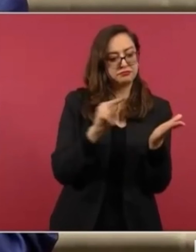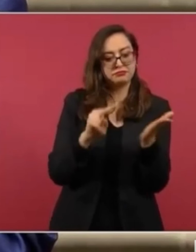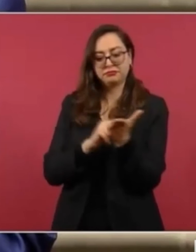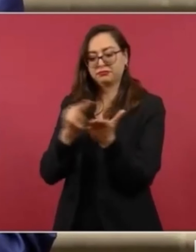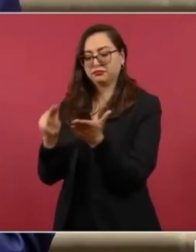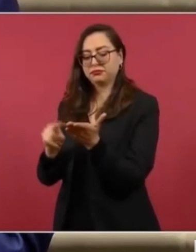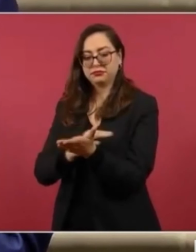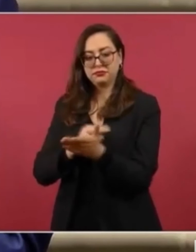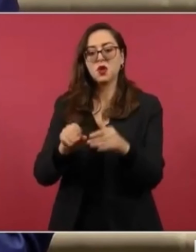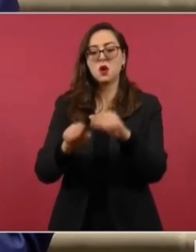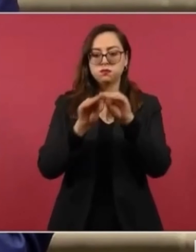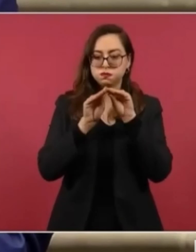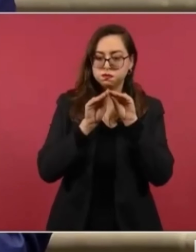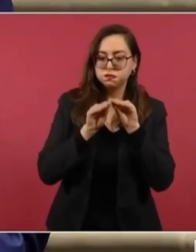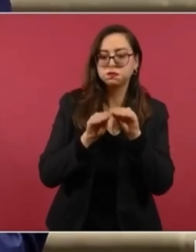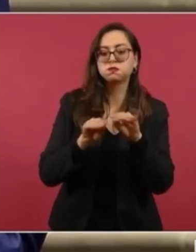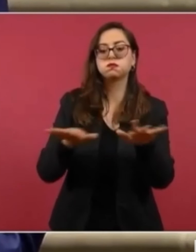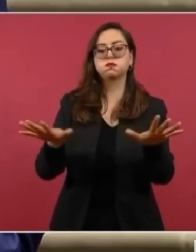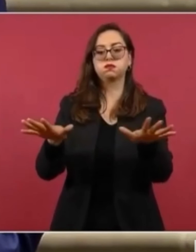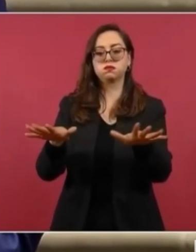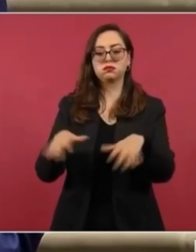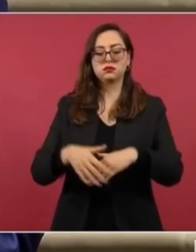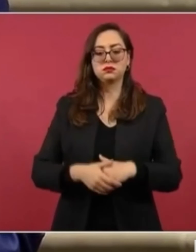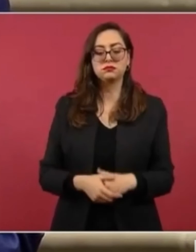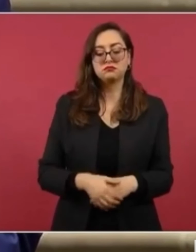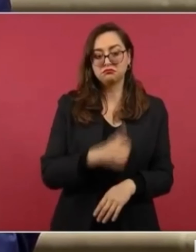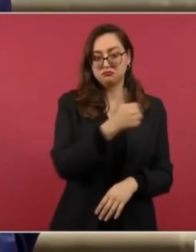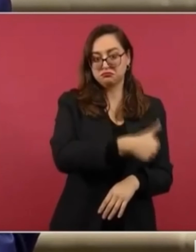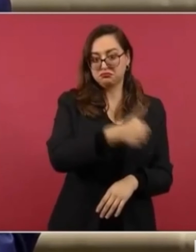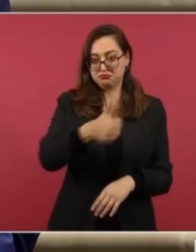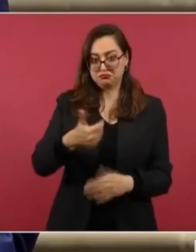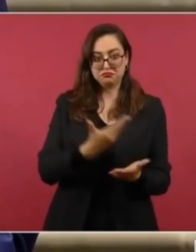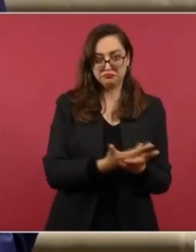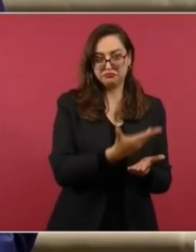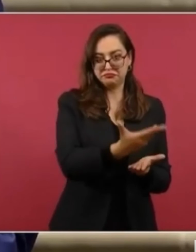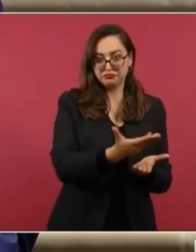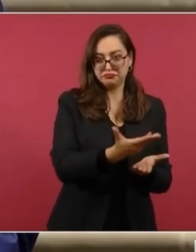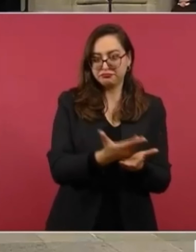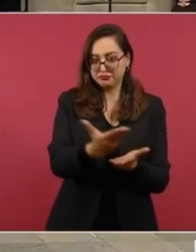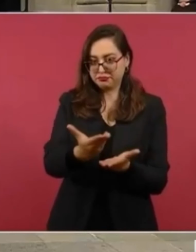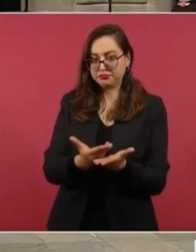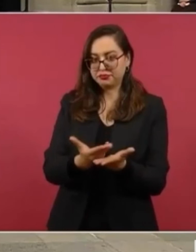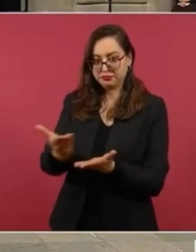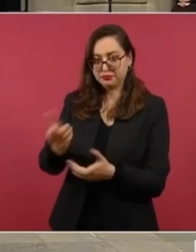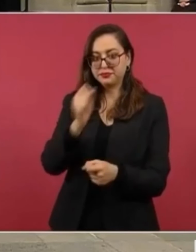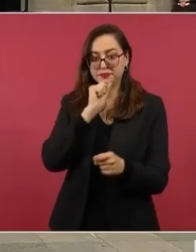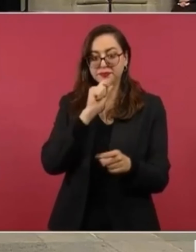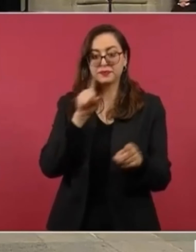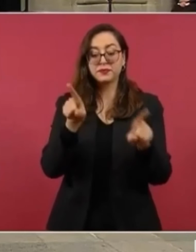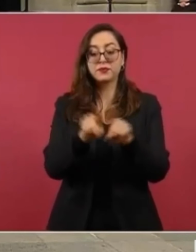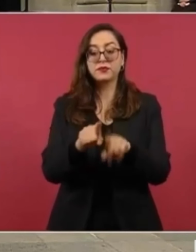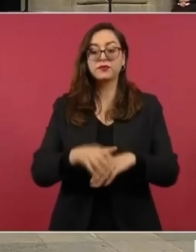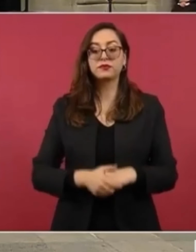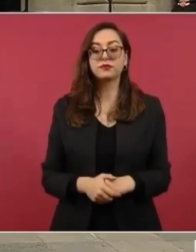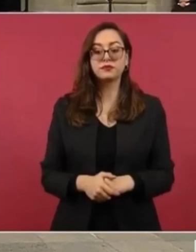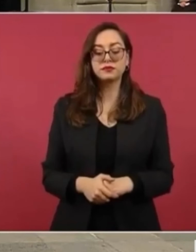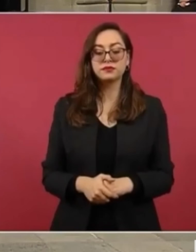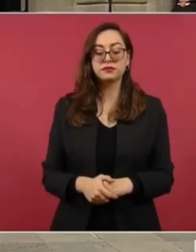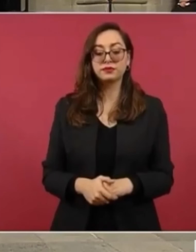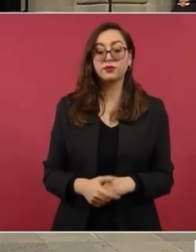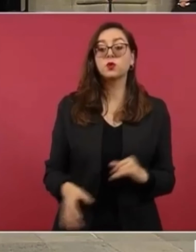les entregará de manera inmediata. Por último, quiero